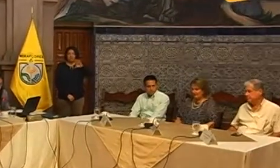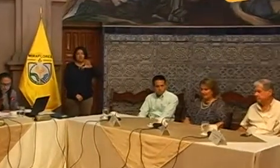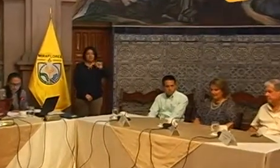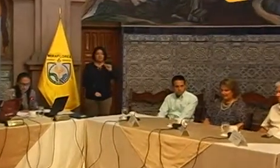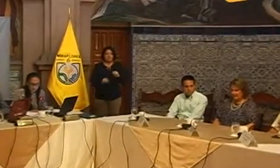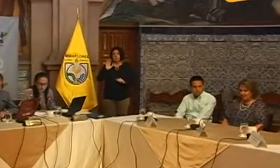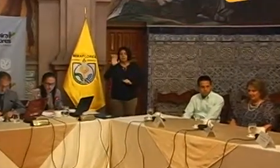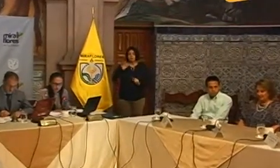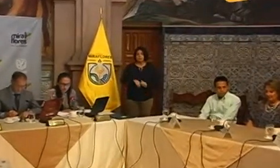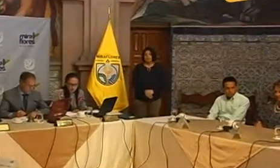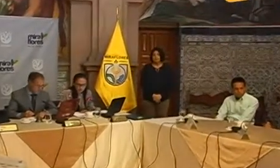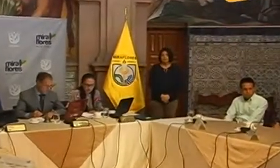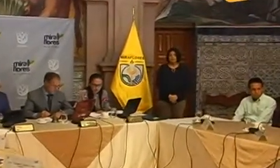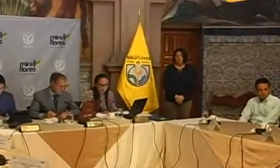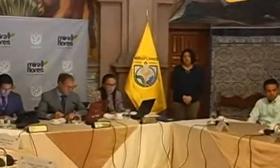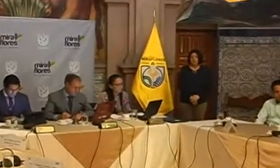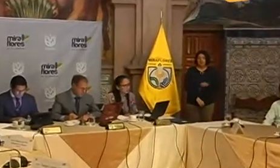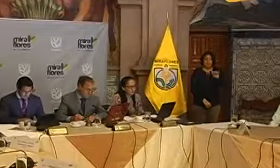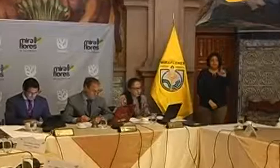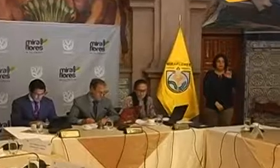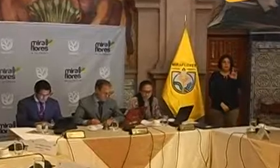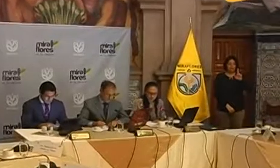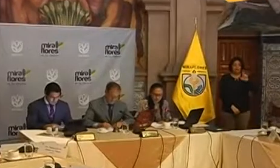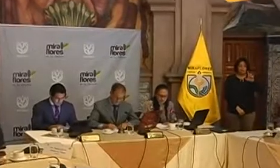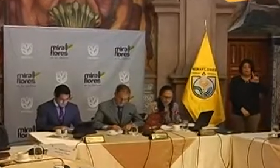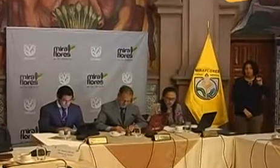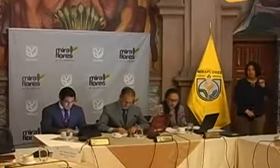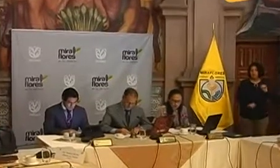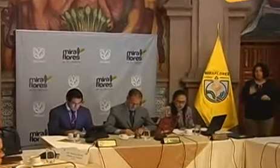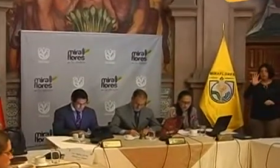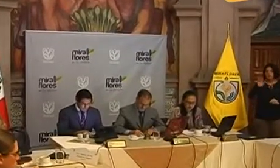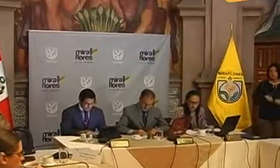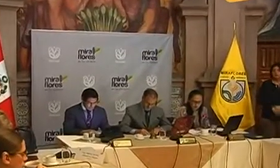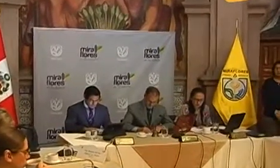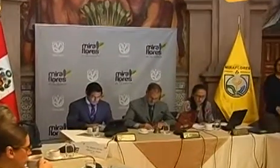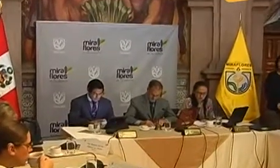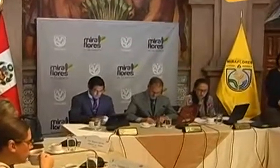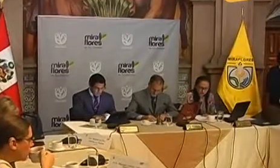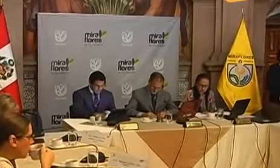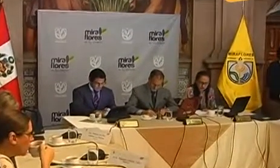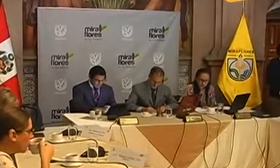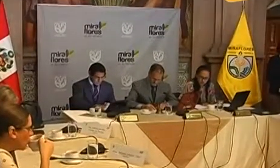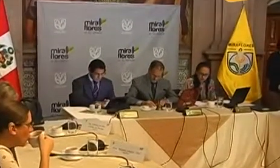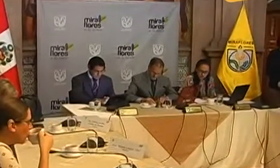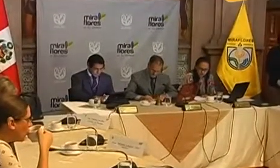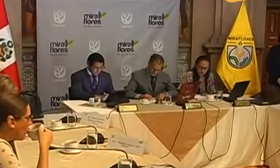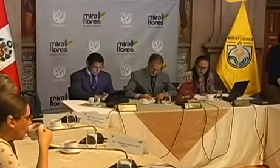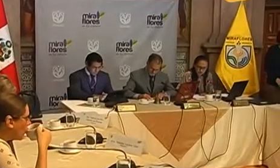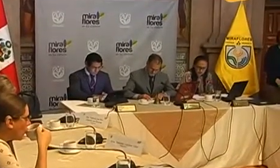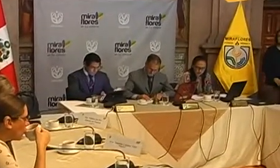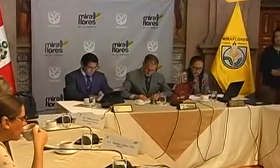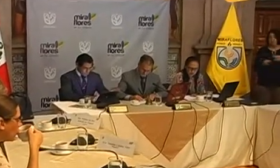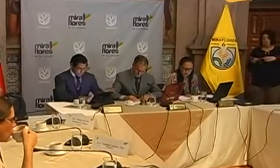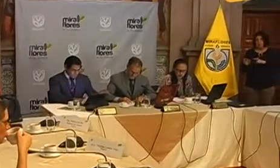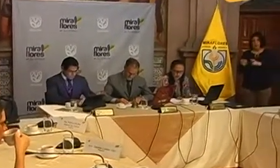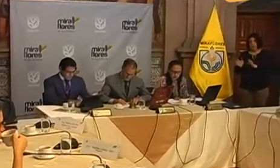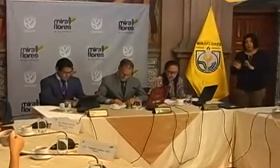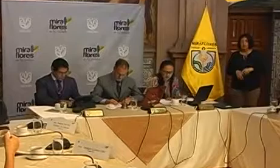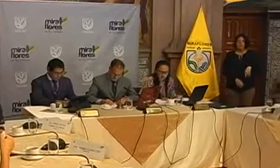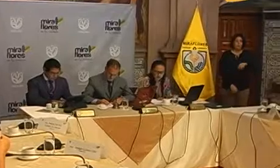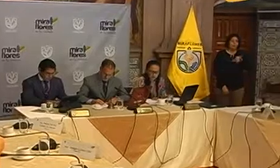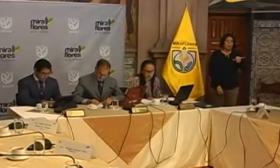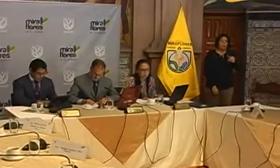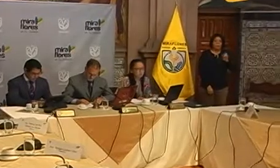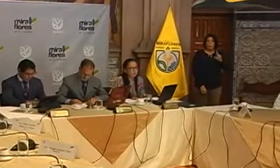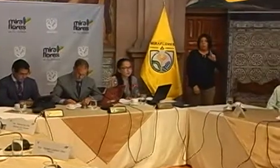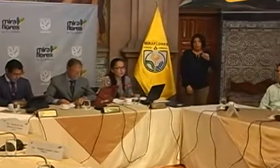Camino. Señor Alfredo Lee Gabriel. Señor Martín Bustamante Castro se encuentra de licencia. Señor Jorge